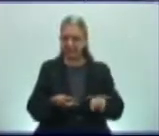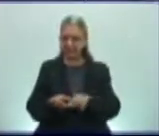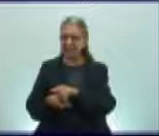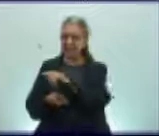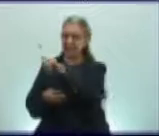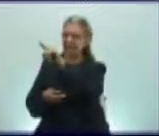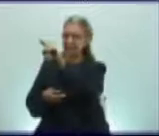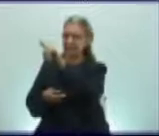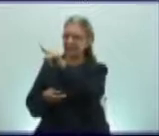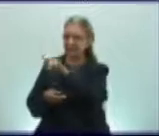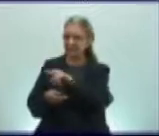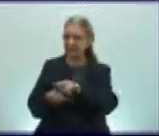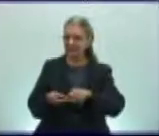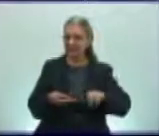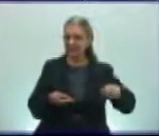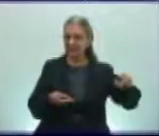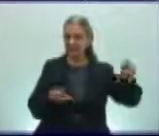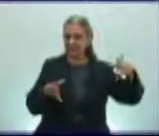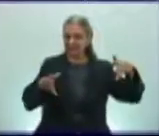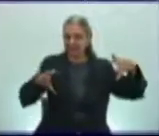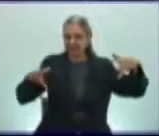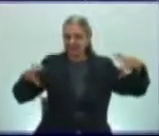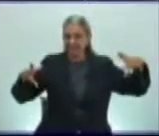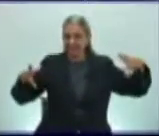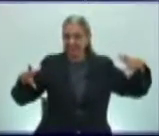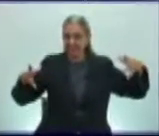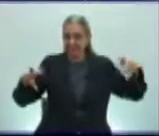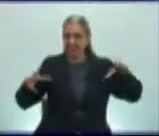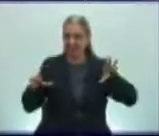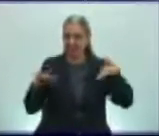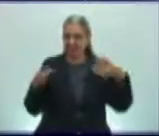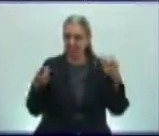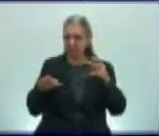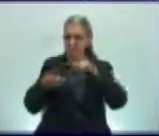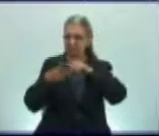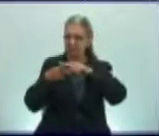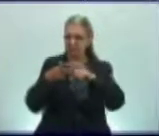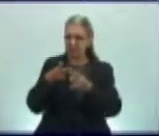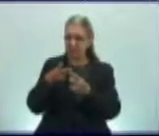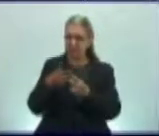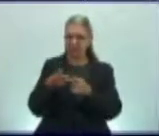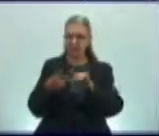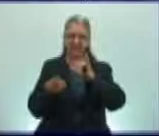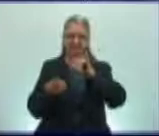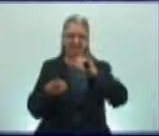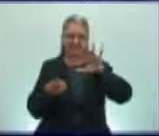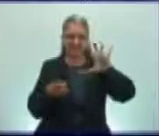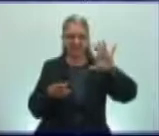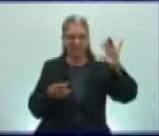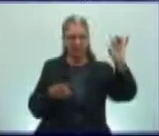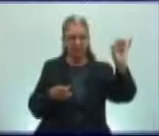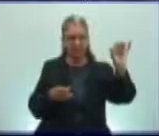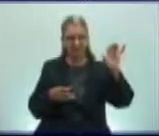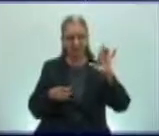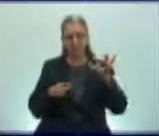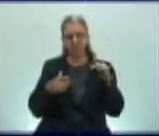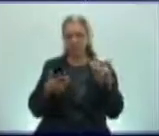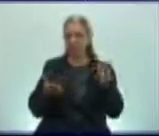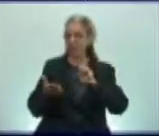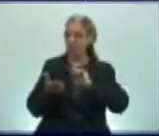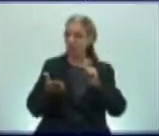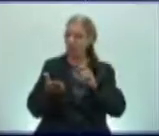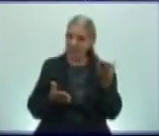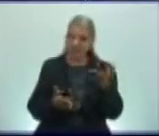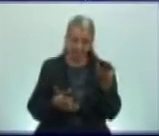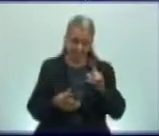su balanceo es el máximo y cuando el ángulo es 65 grados? Copia muy